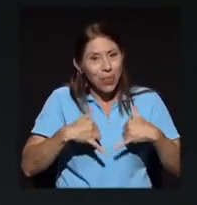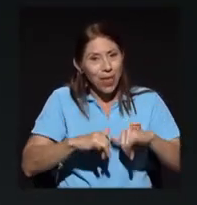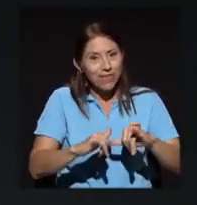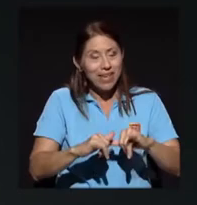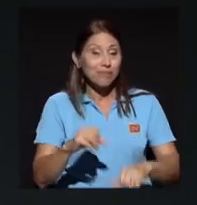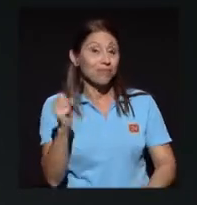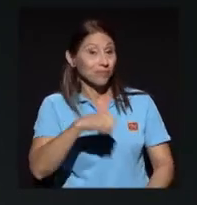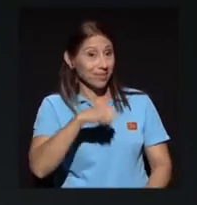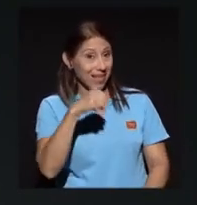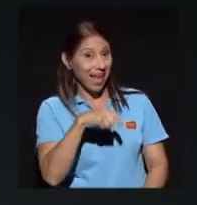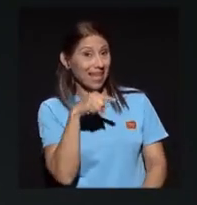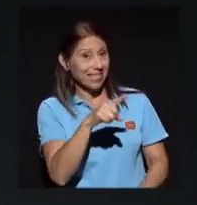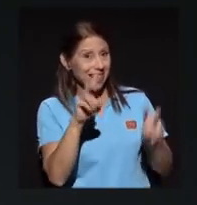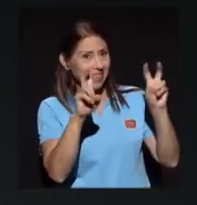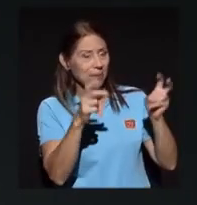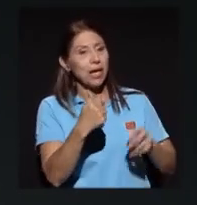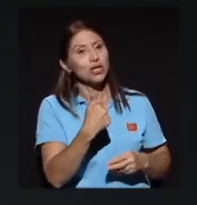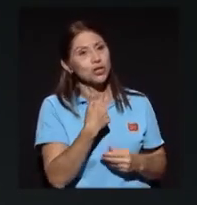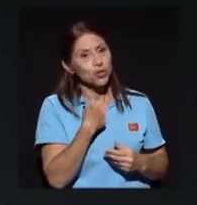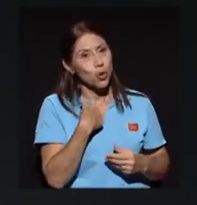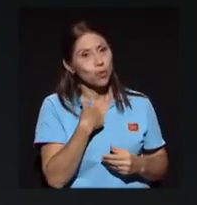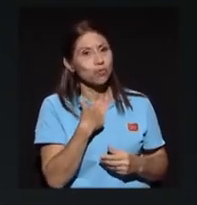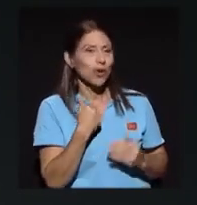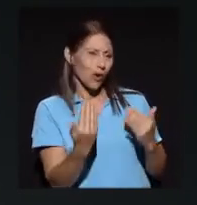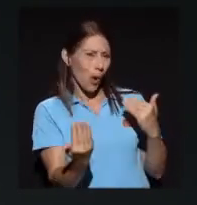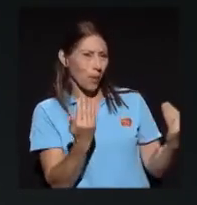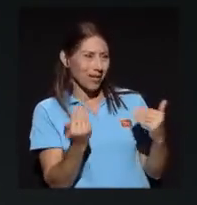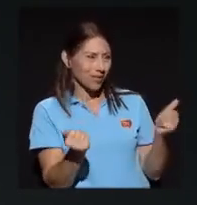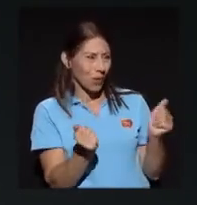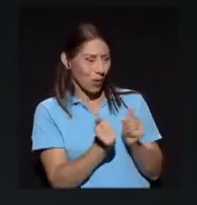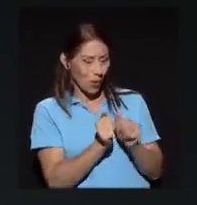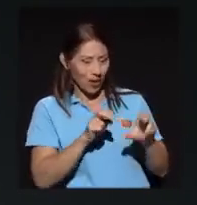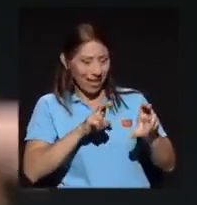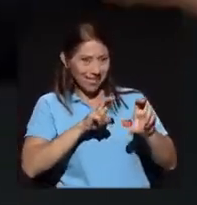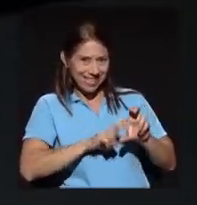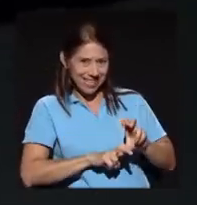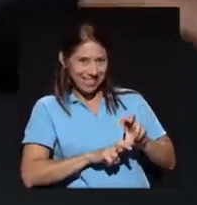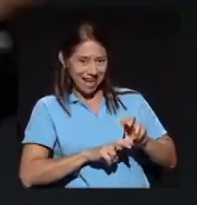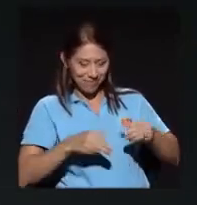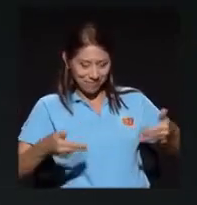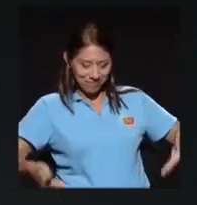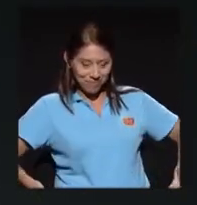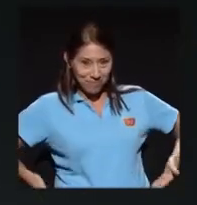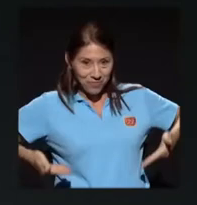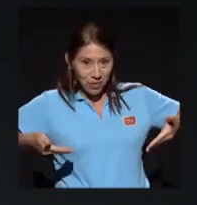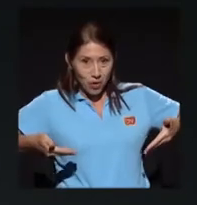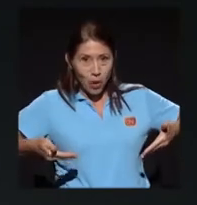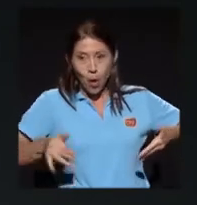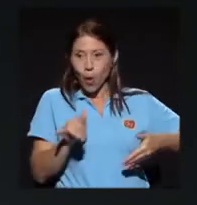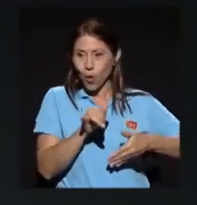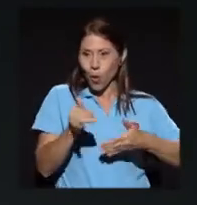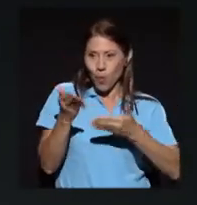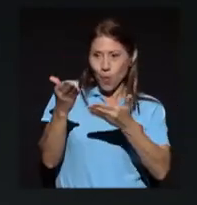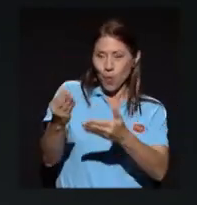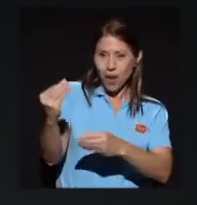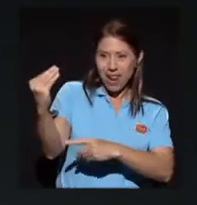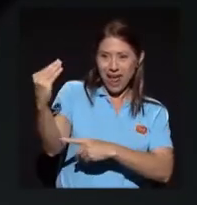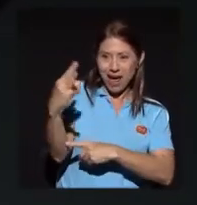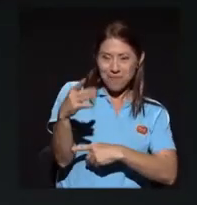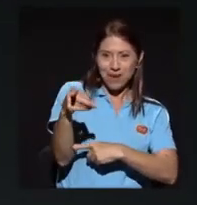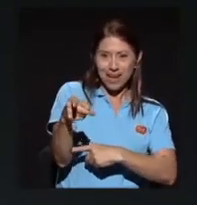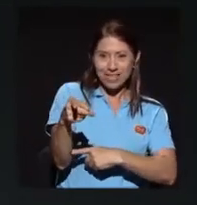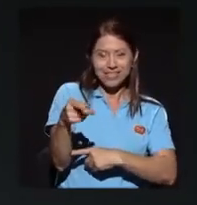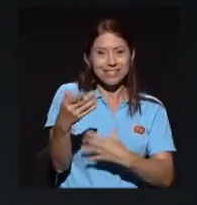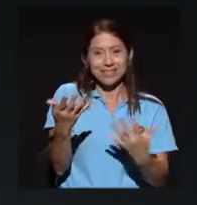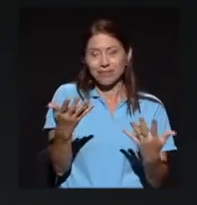gran tema. Yo fui como esta silla, o como esas lámparas, yo fui un testigo de